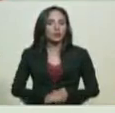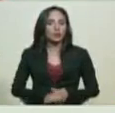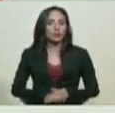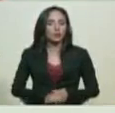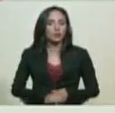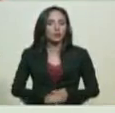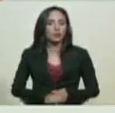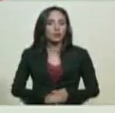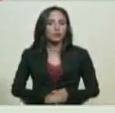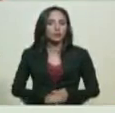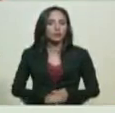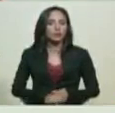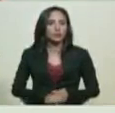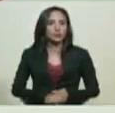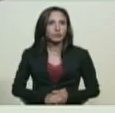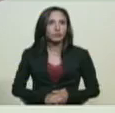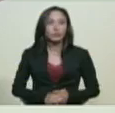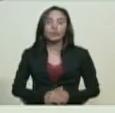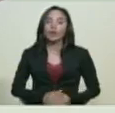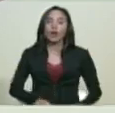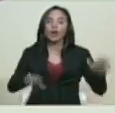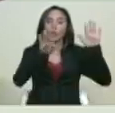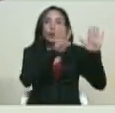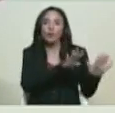civismo. Con el